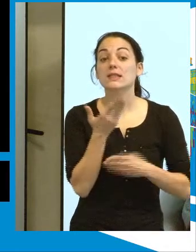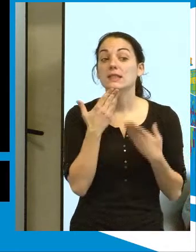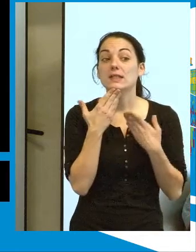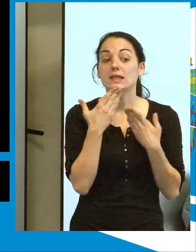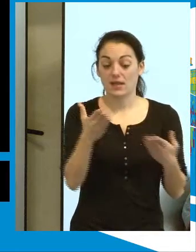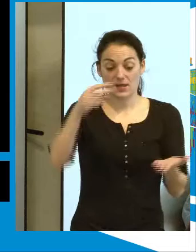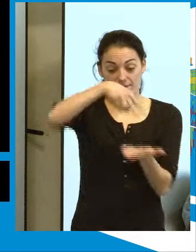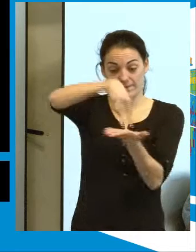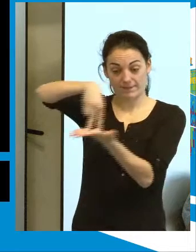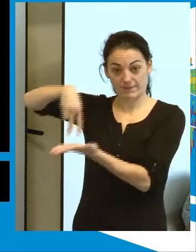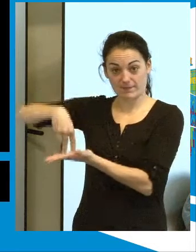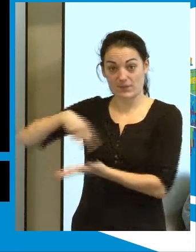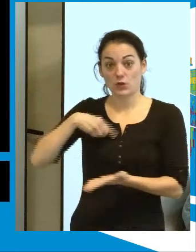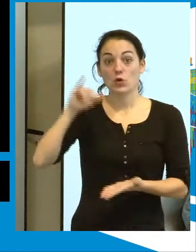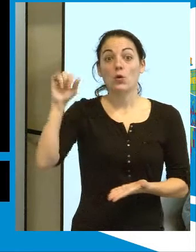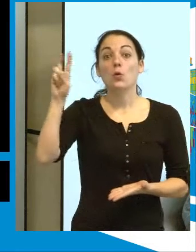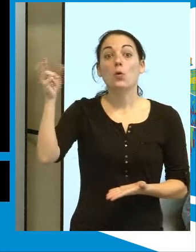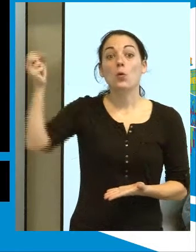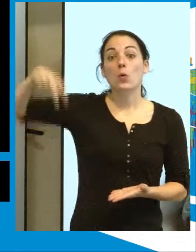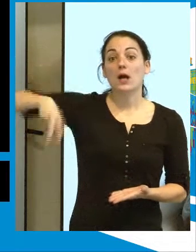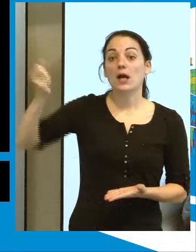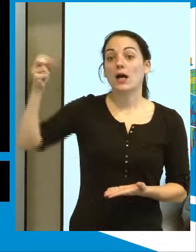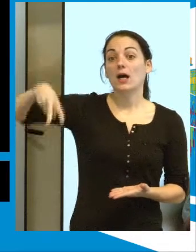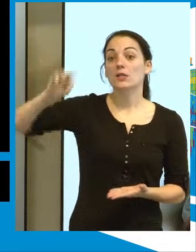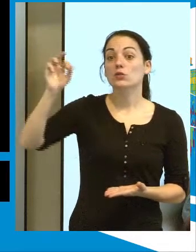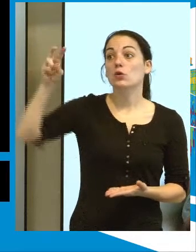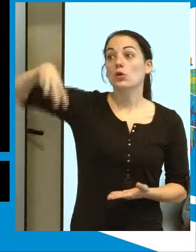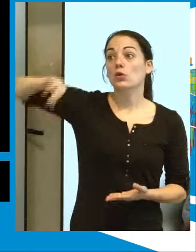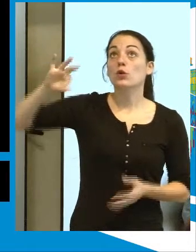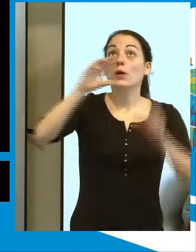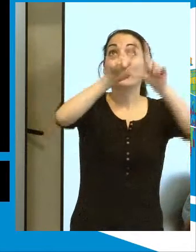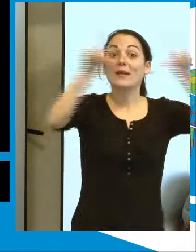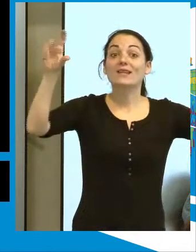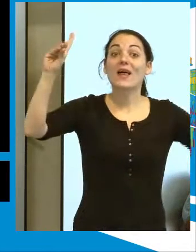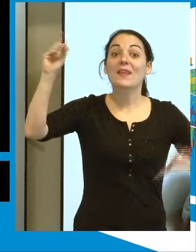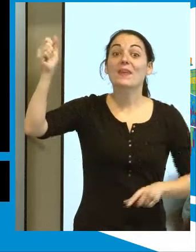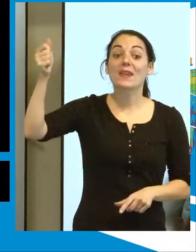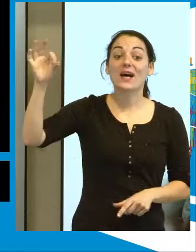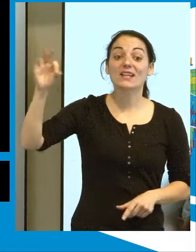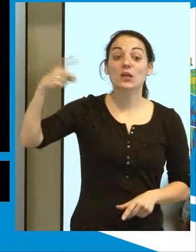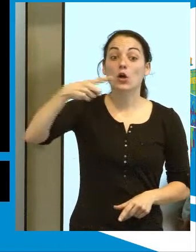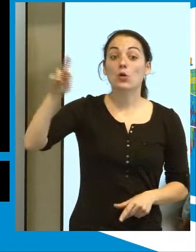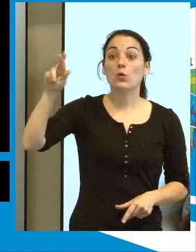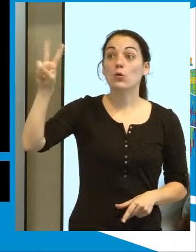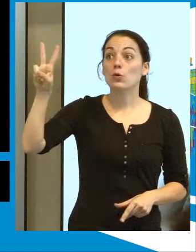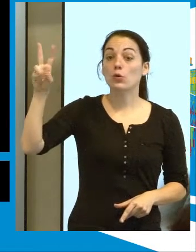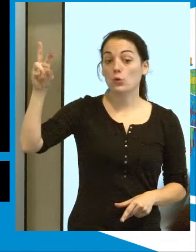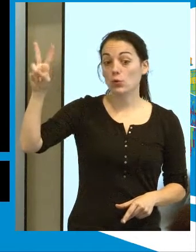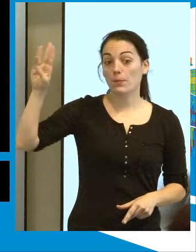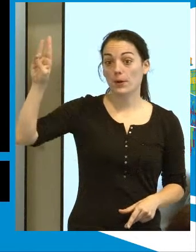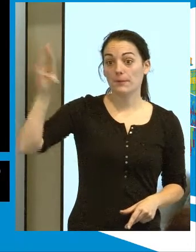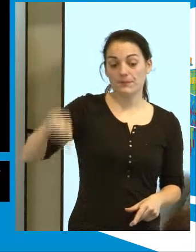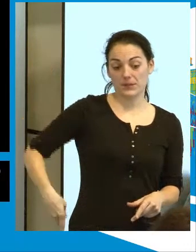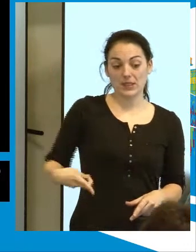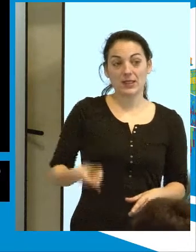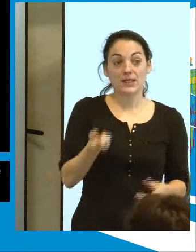gracias por estar aquí. Yo soy Juan Antonio, vengo de la empresa Dash Group. Dash Group somos una empresa especializada en la distribución de